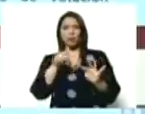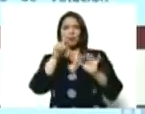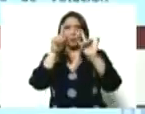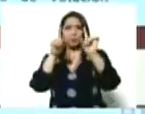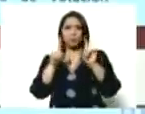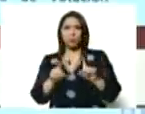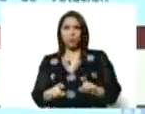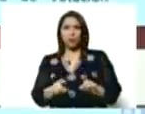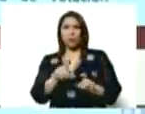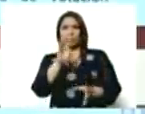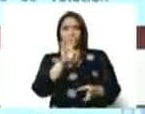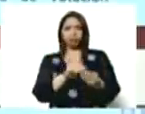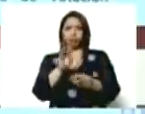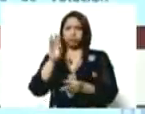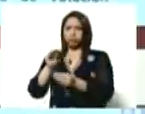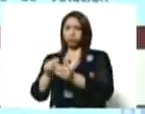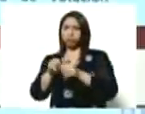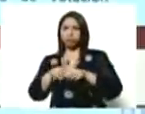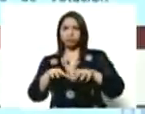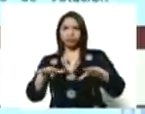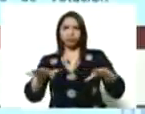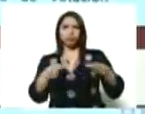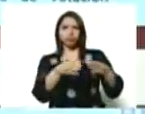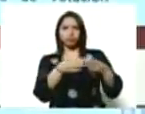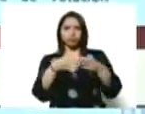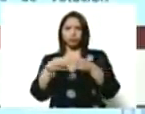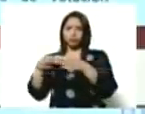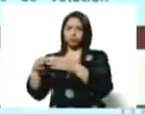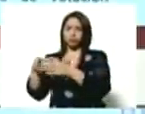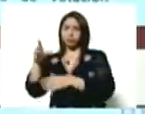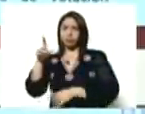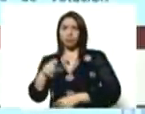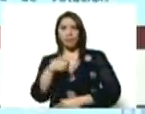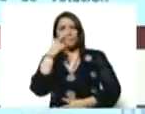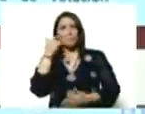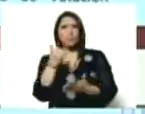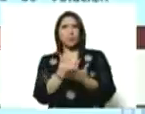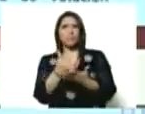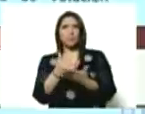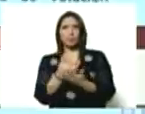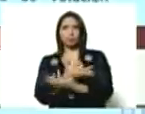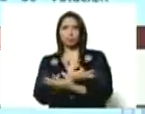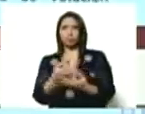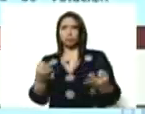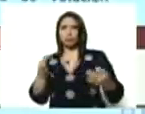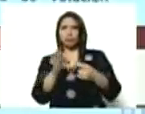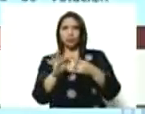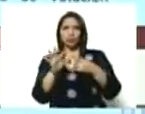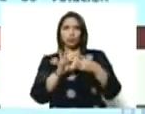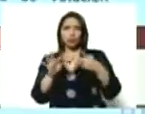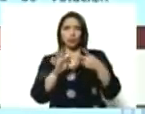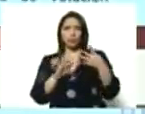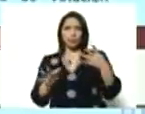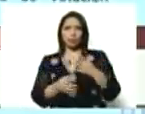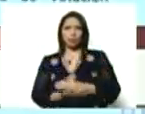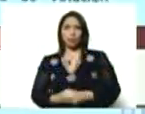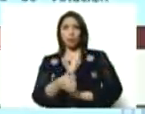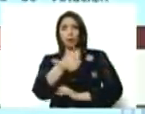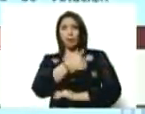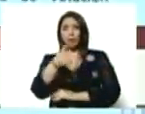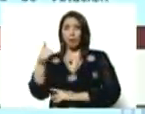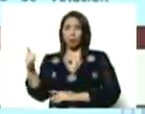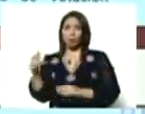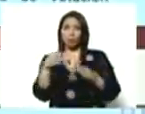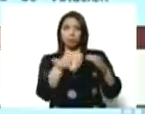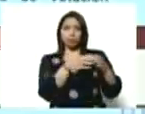era automatizar el despliegue de los componentes de la plataforma, verificar el correcto funcionamiento de contingencia de cada uno de los